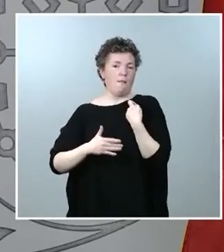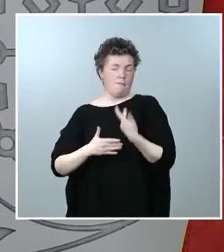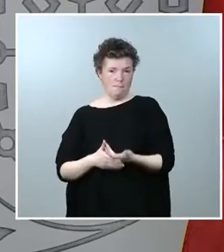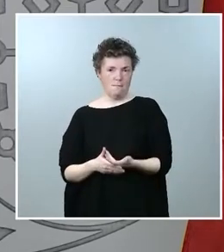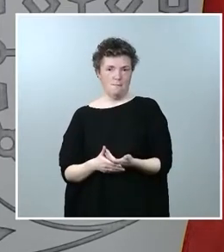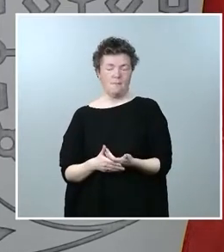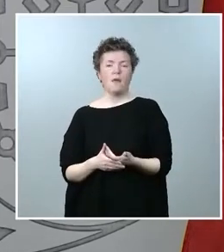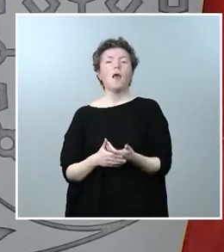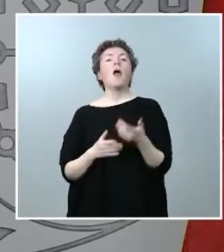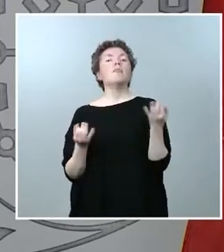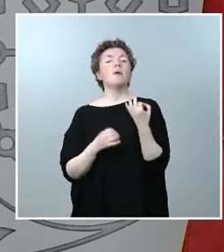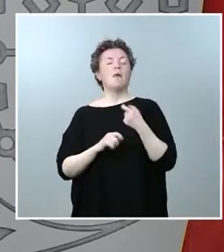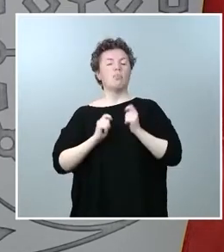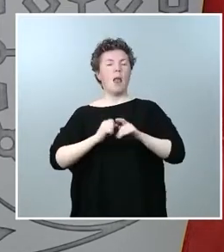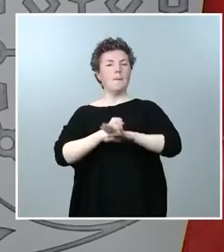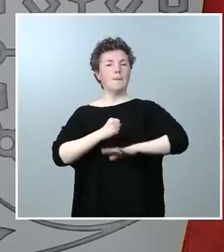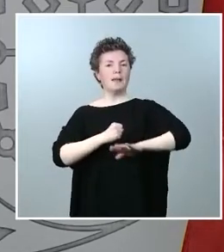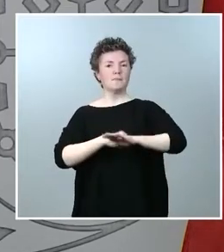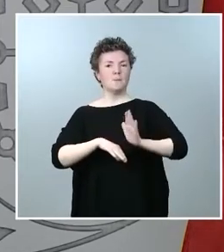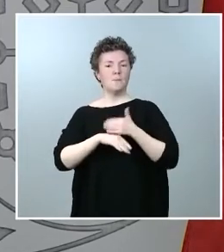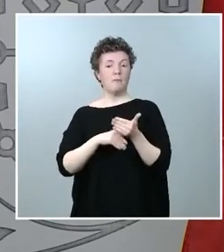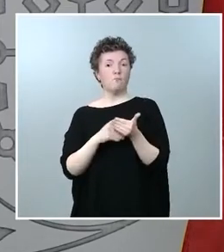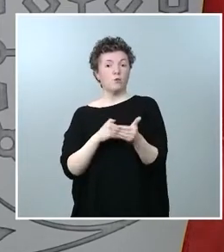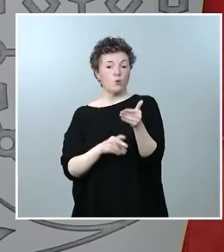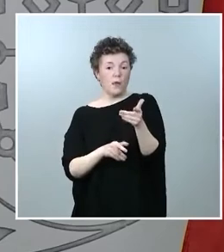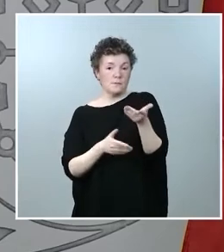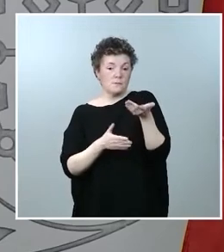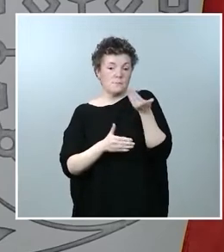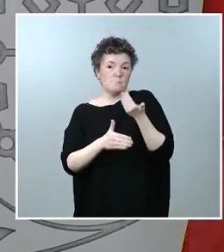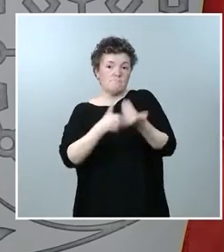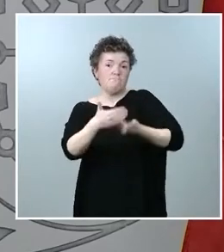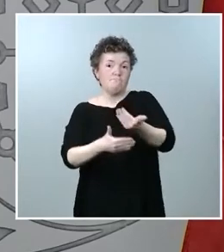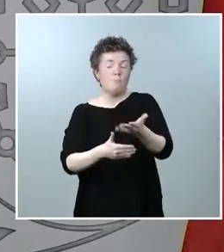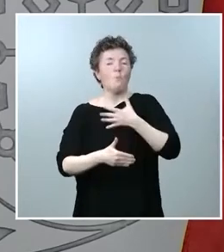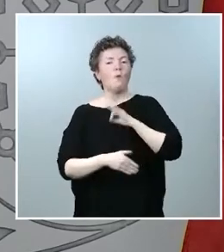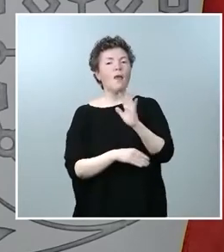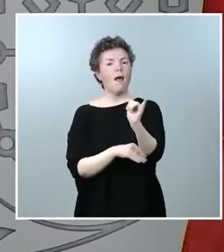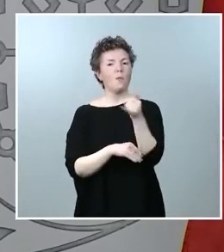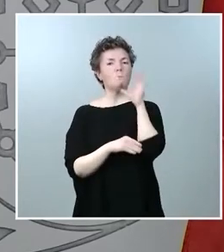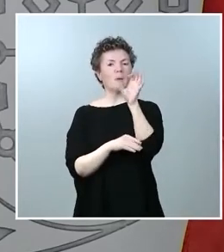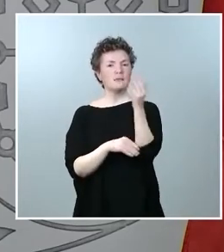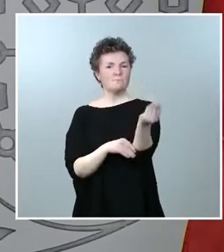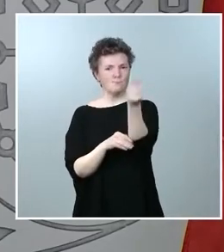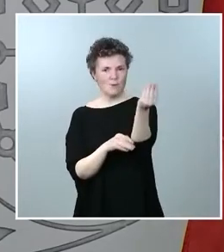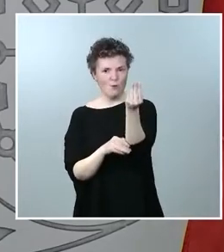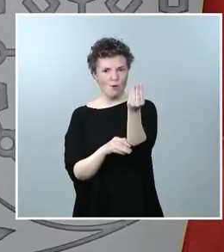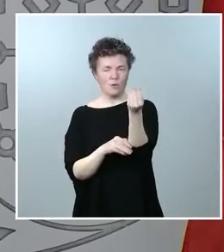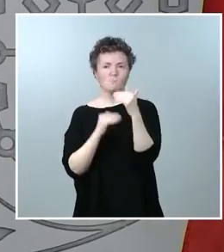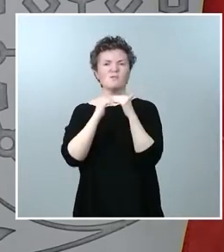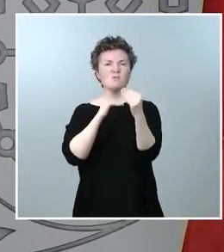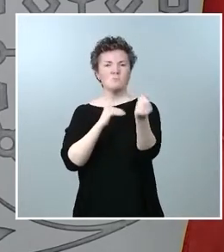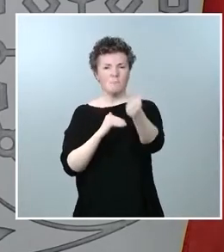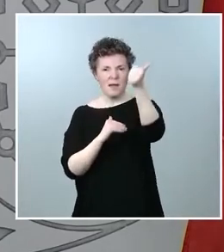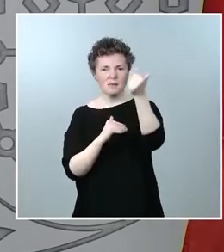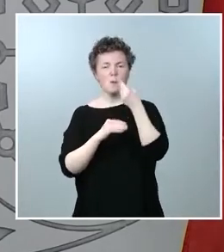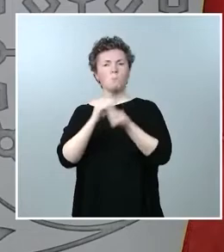sentar las bases para que las futuras generaciones puedan disponer de un país mejor, más sostenible, más productivo